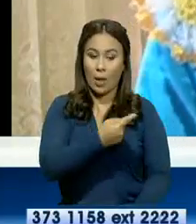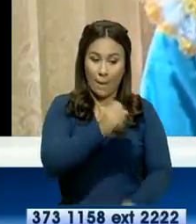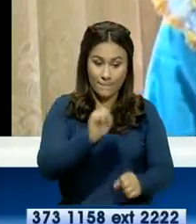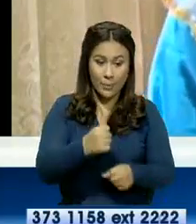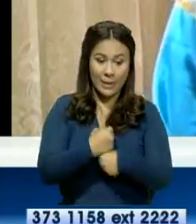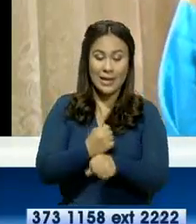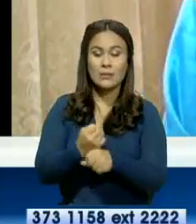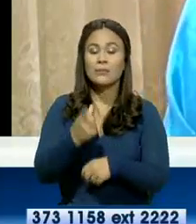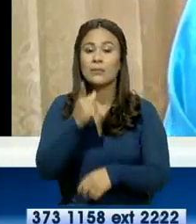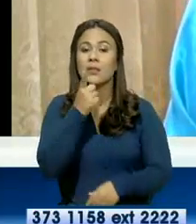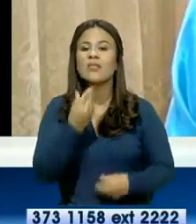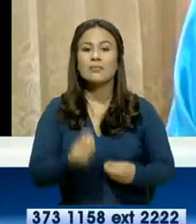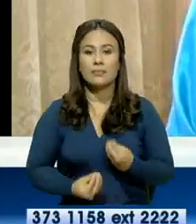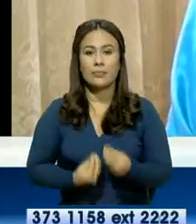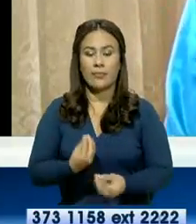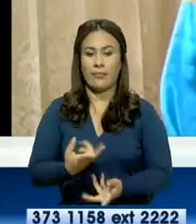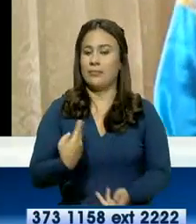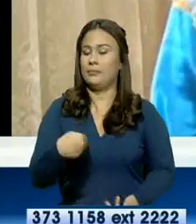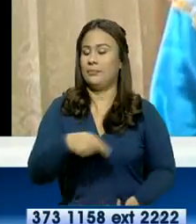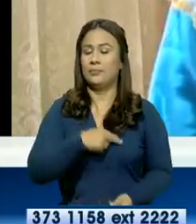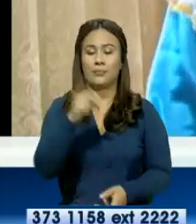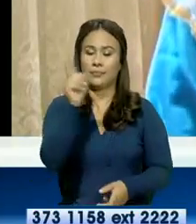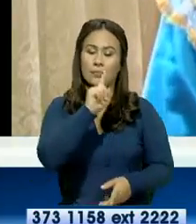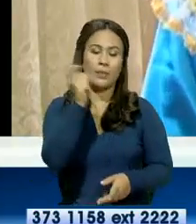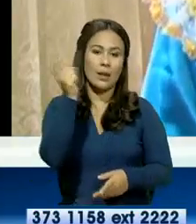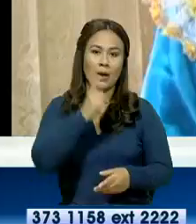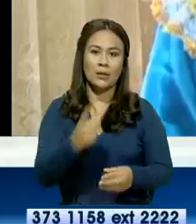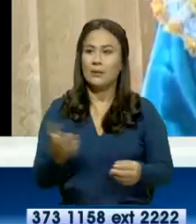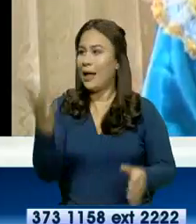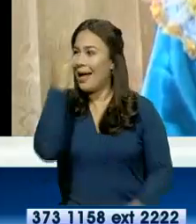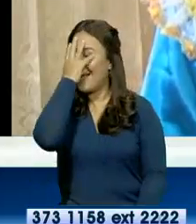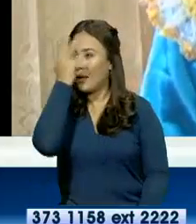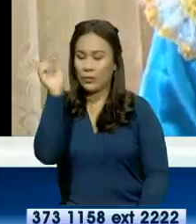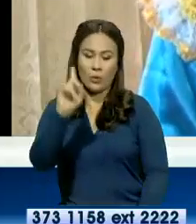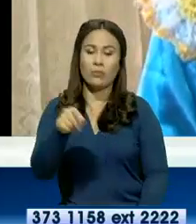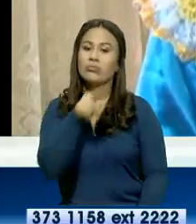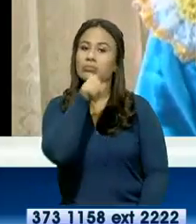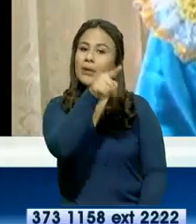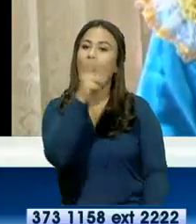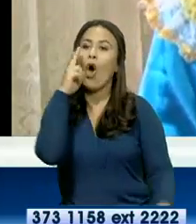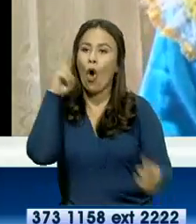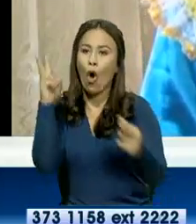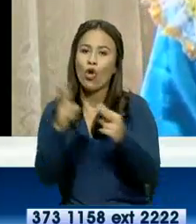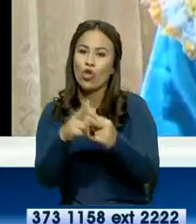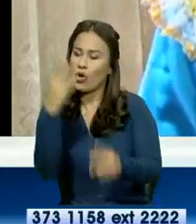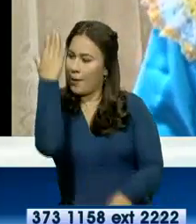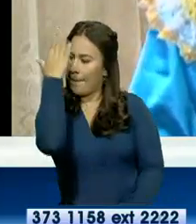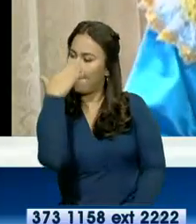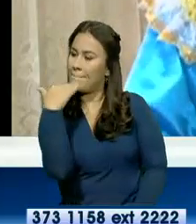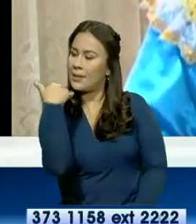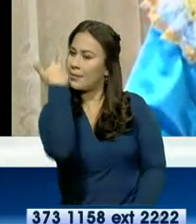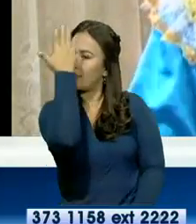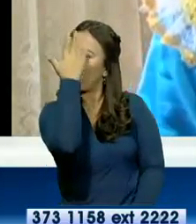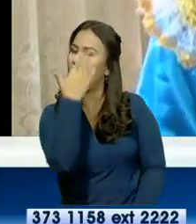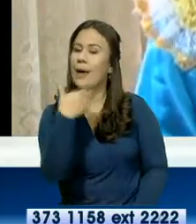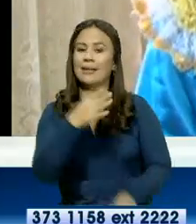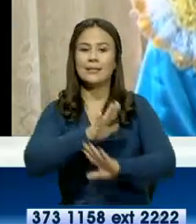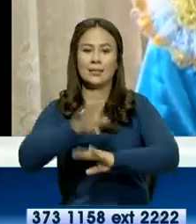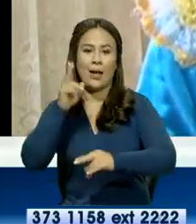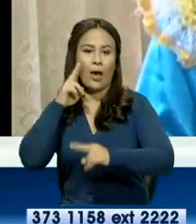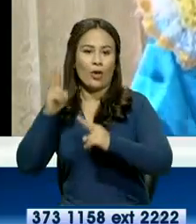por la Tacunga. Entonces ya no necesitamos ponernos careta, sino que simplemente nos pintamos, porque ya estamos